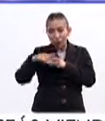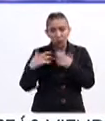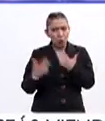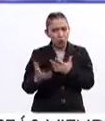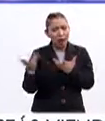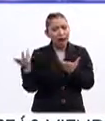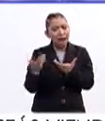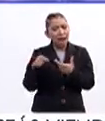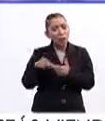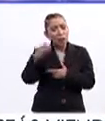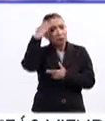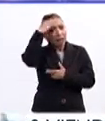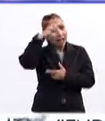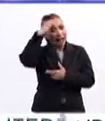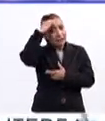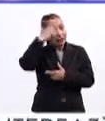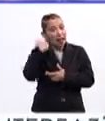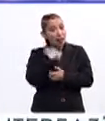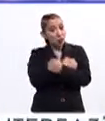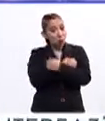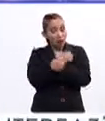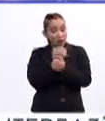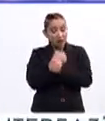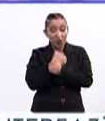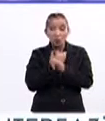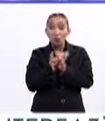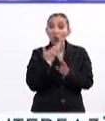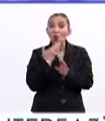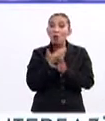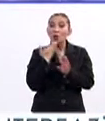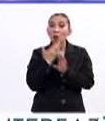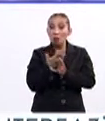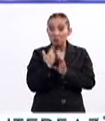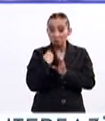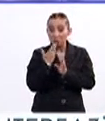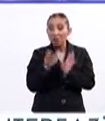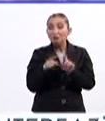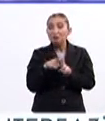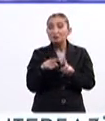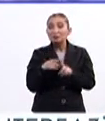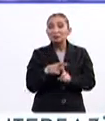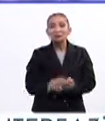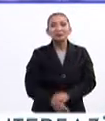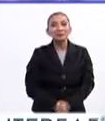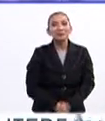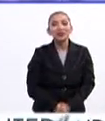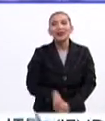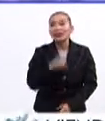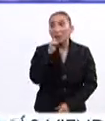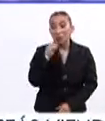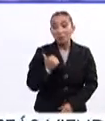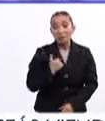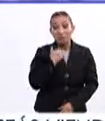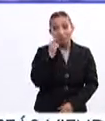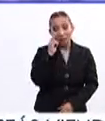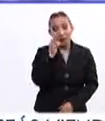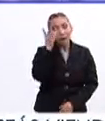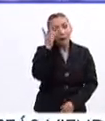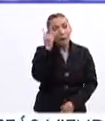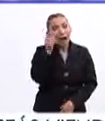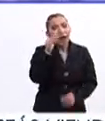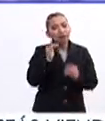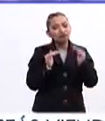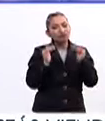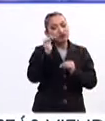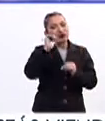pues ejerce como una experiencia educativa bastante disruptiva, Omar. Así es, y con un gran aprovechamiento para